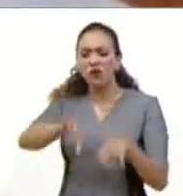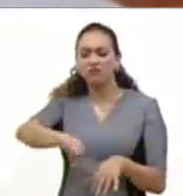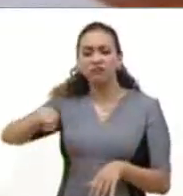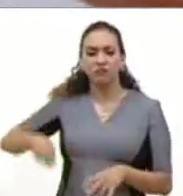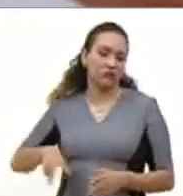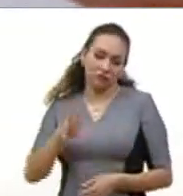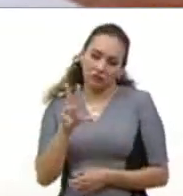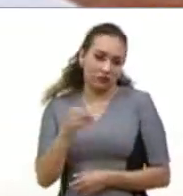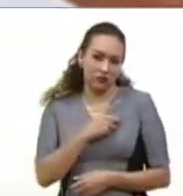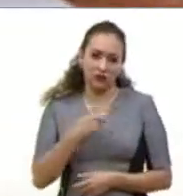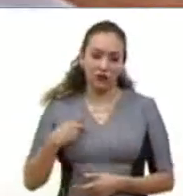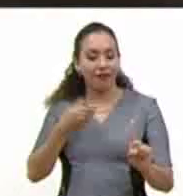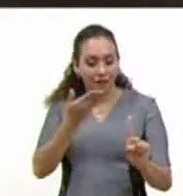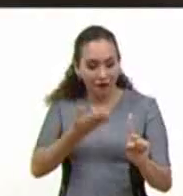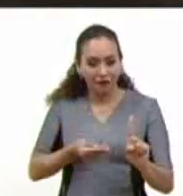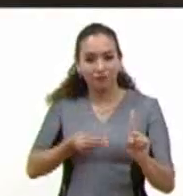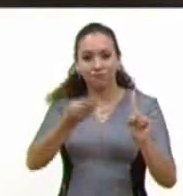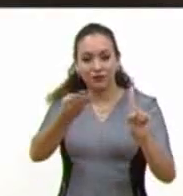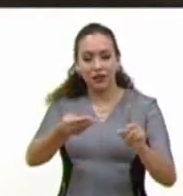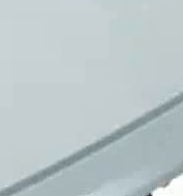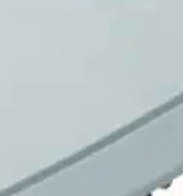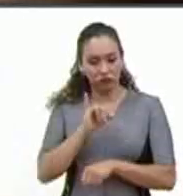estos.